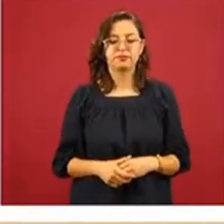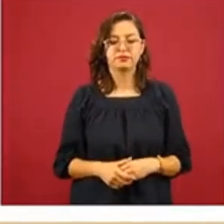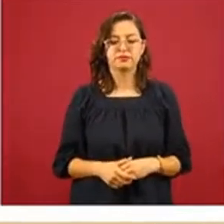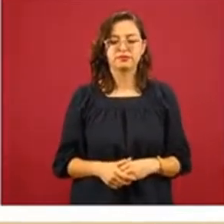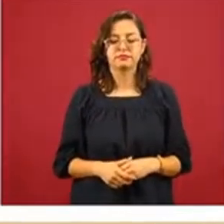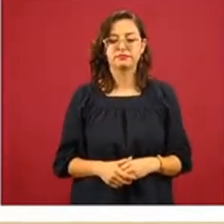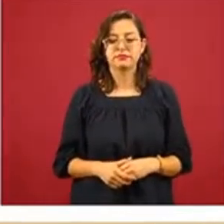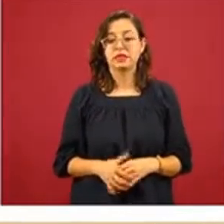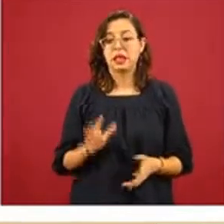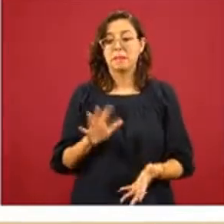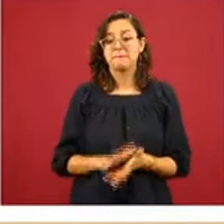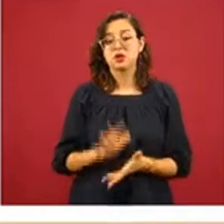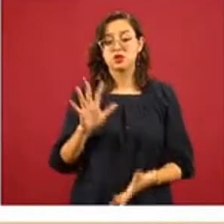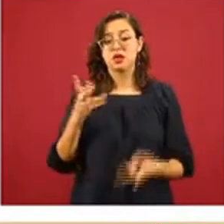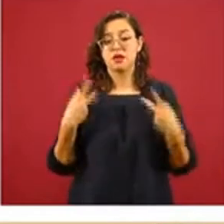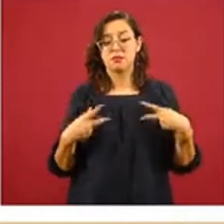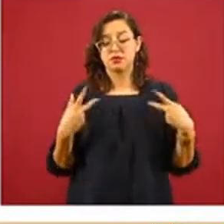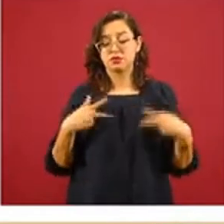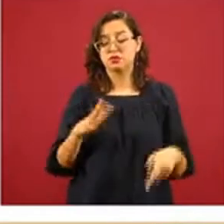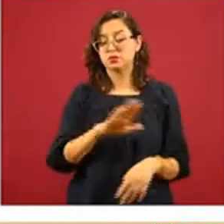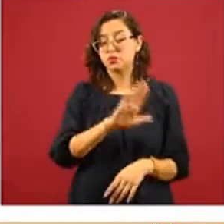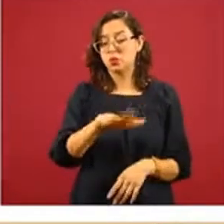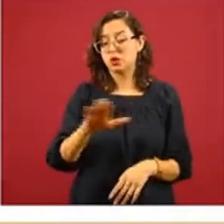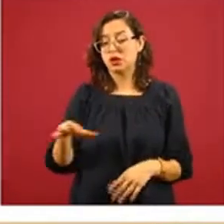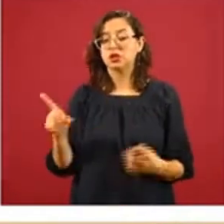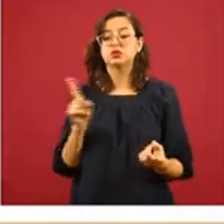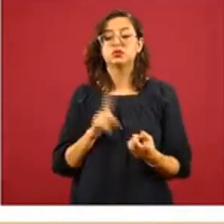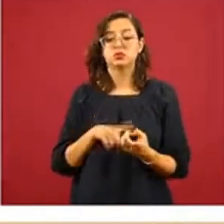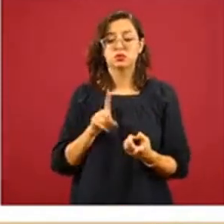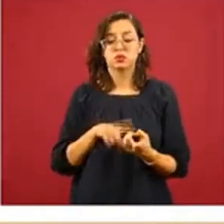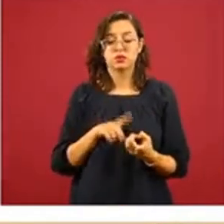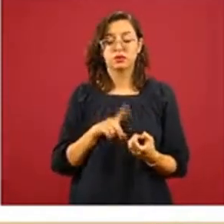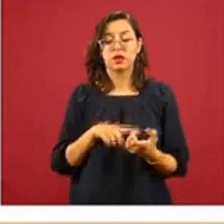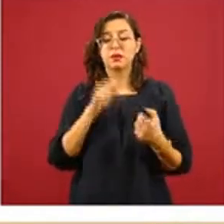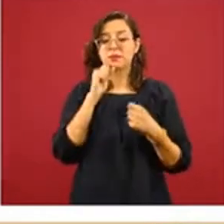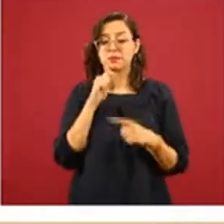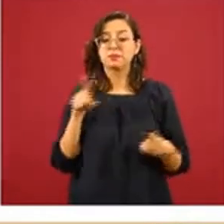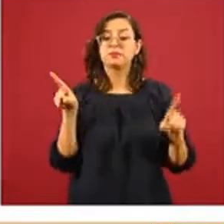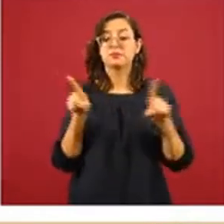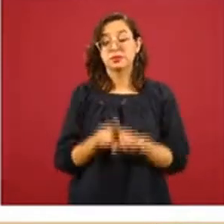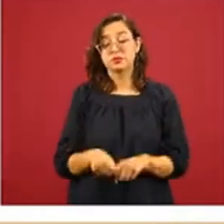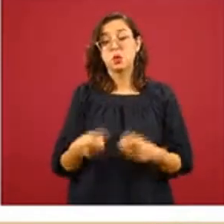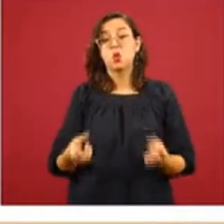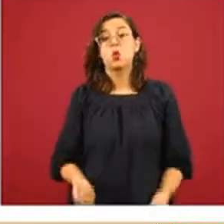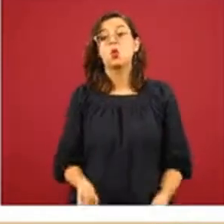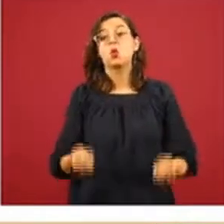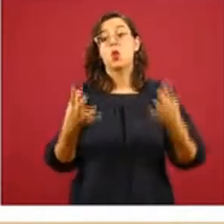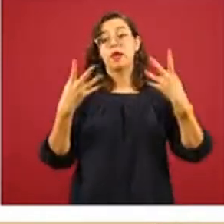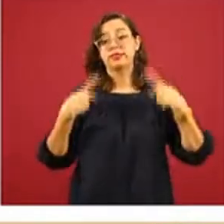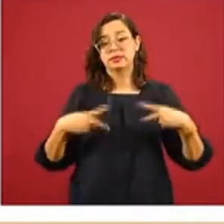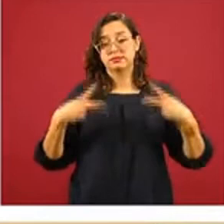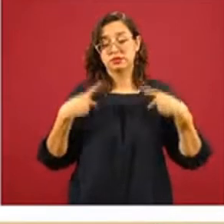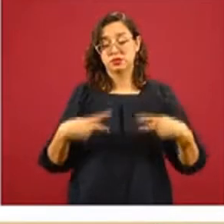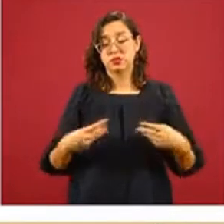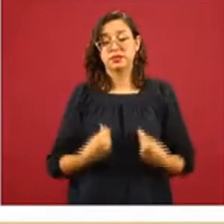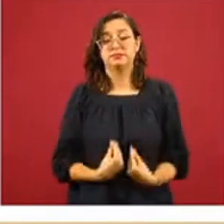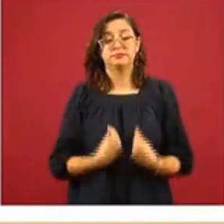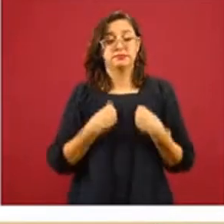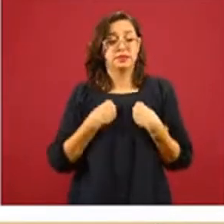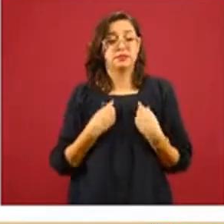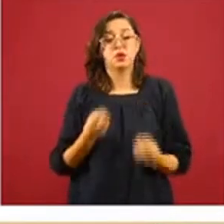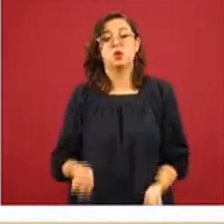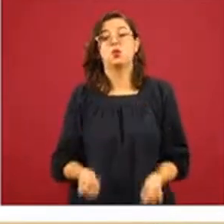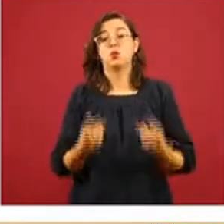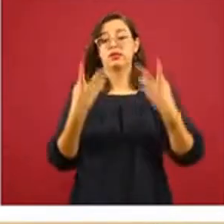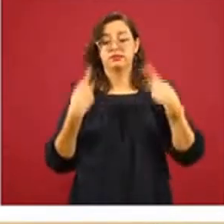dónde se concentra la mayor carga de estas, recordando que además la base poblacional, es decir, mientras más personas se enferman y por lo